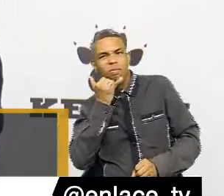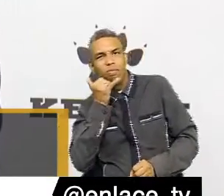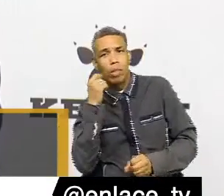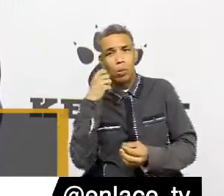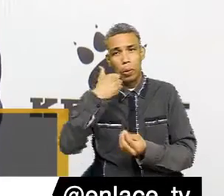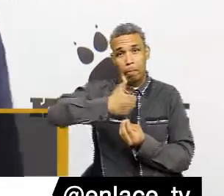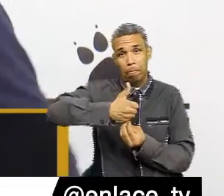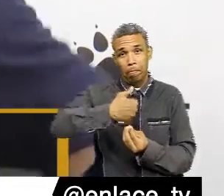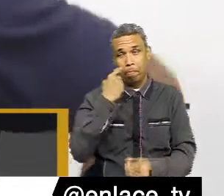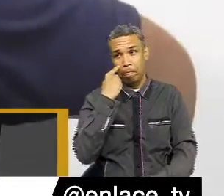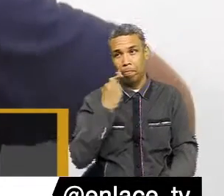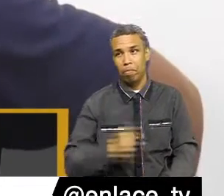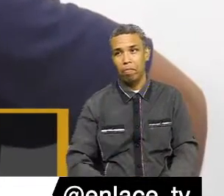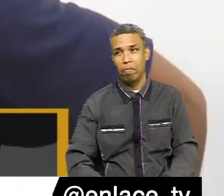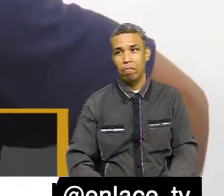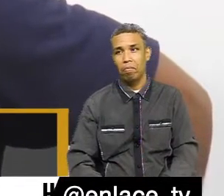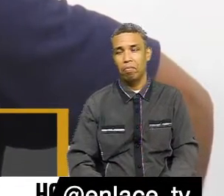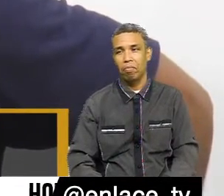creo que Petrolera